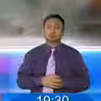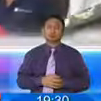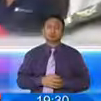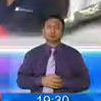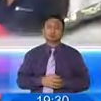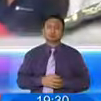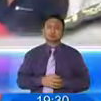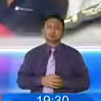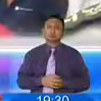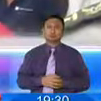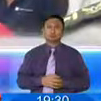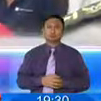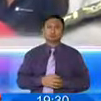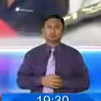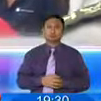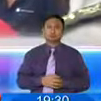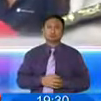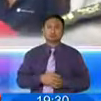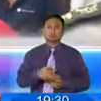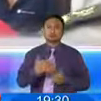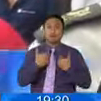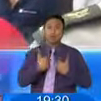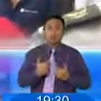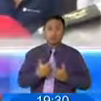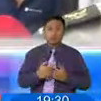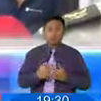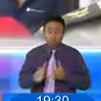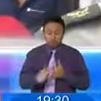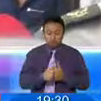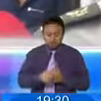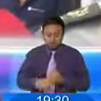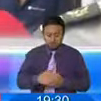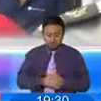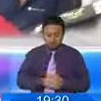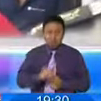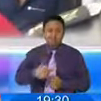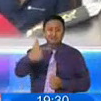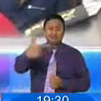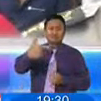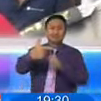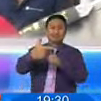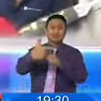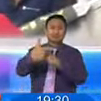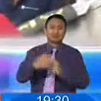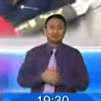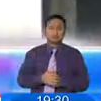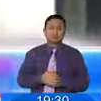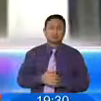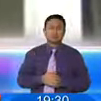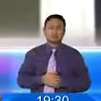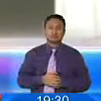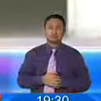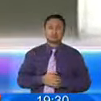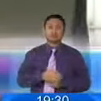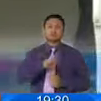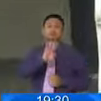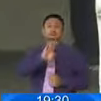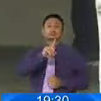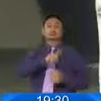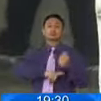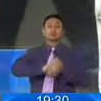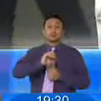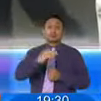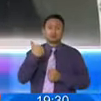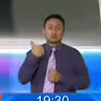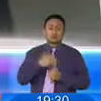Justo a pocos centímetros del cuerpo, una cartuchera de fabricación nacional. 4 hijos